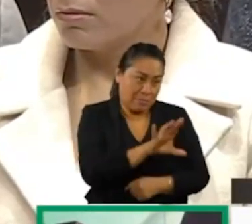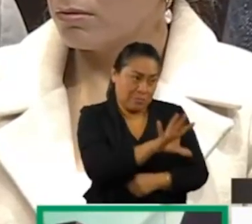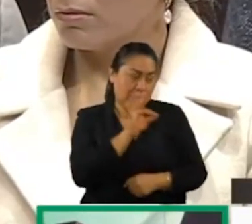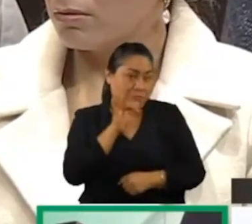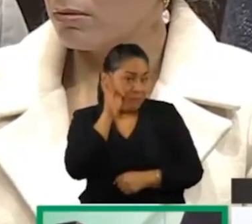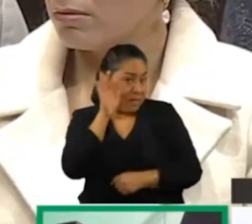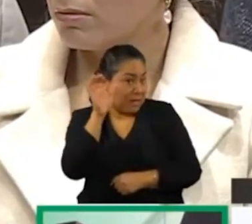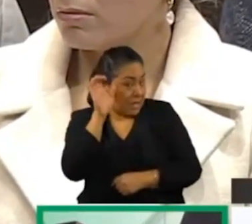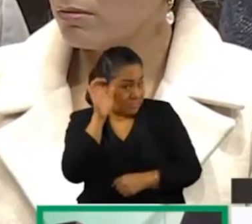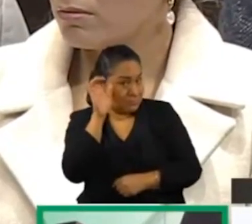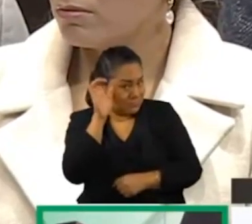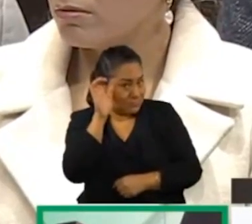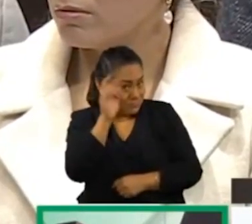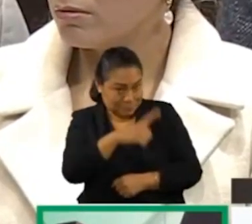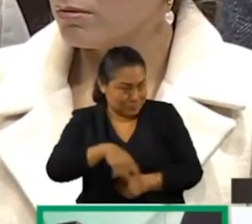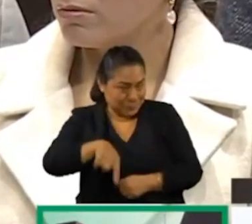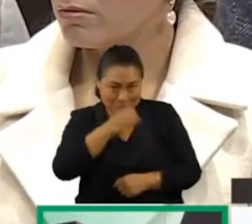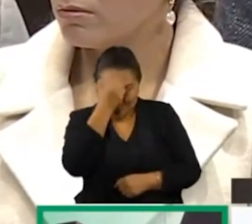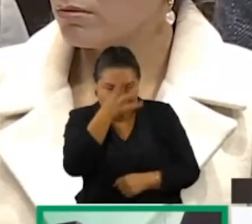se nos olvide,